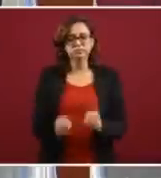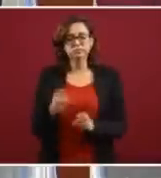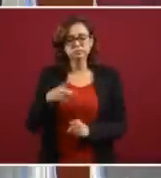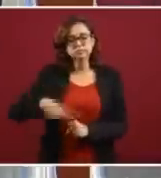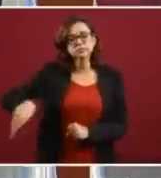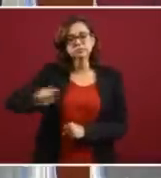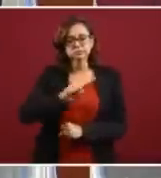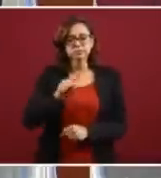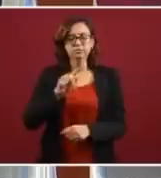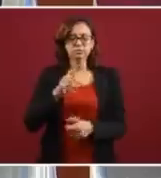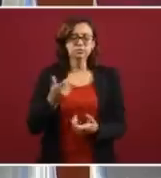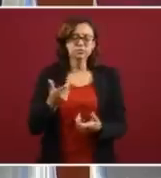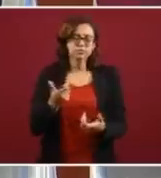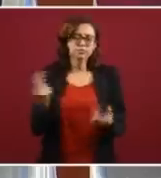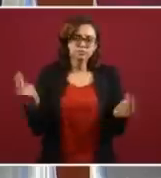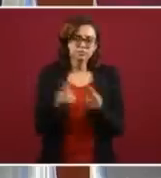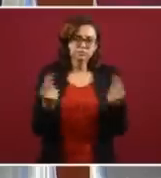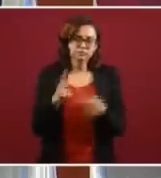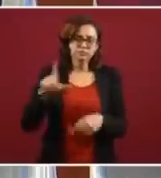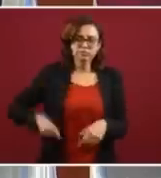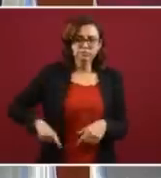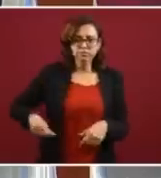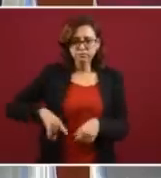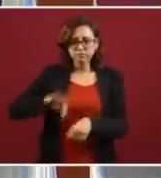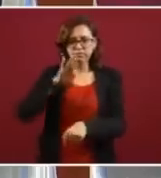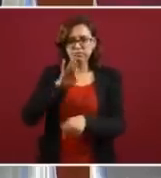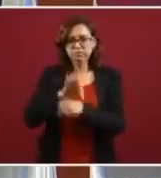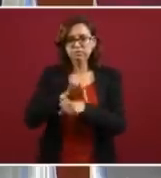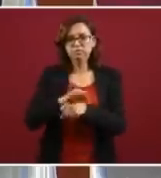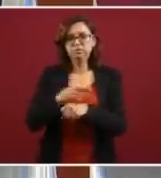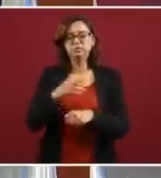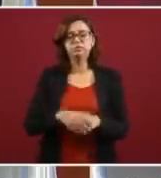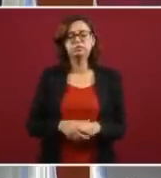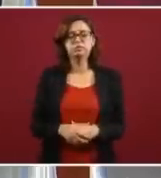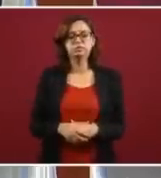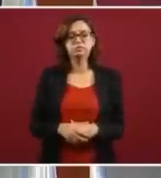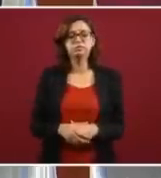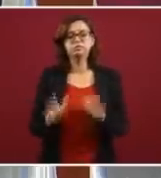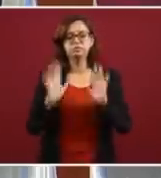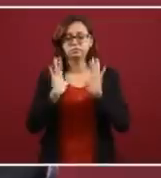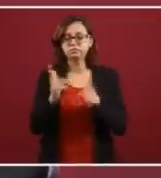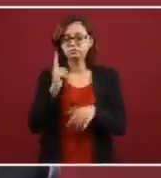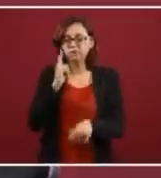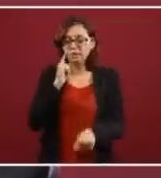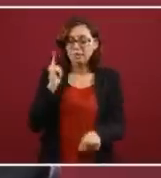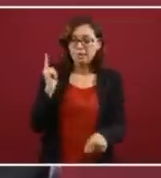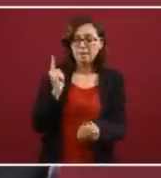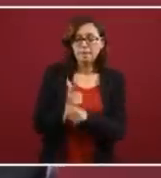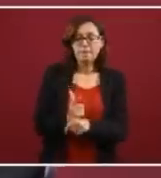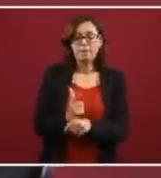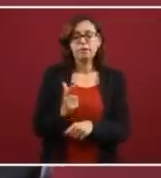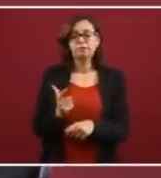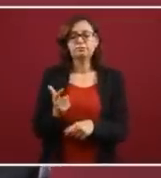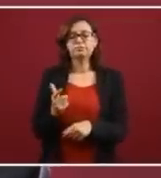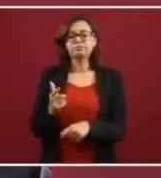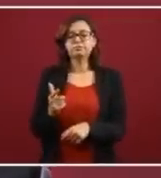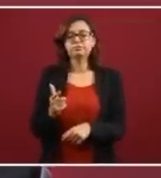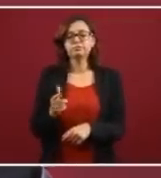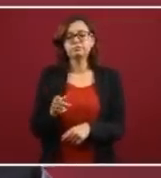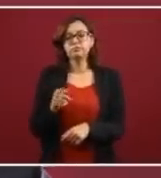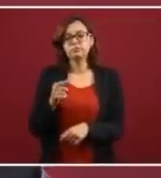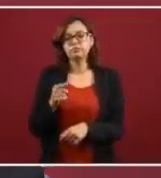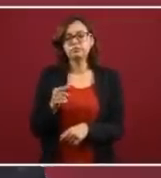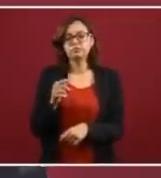sujetas a la protección del Estado. Para ello se ha concluido ya el diagnóstico que se realizó por parte de la Oficina de la